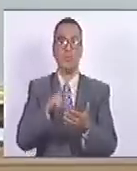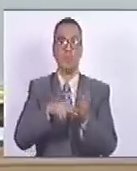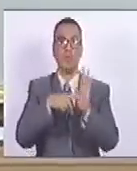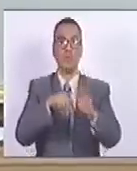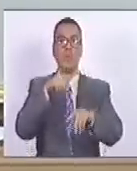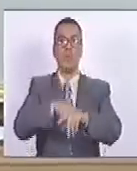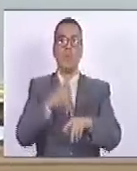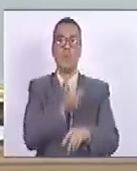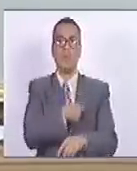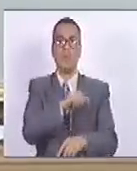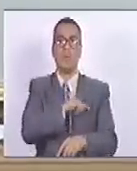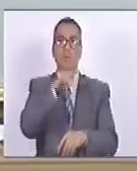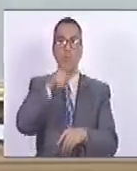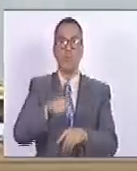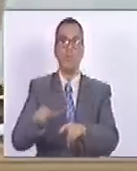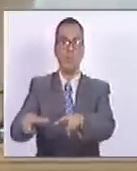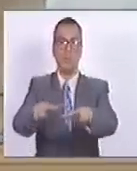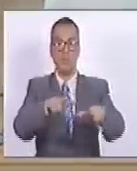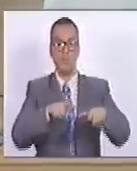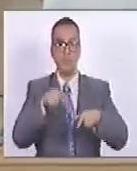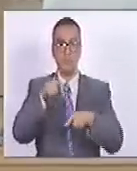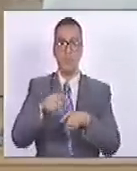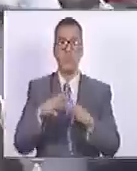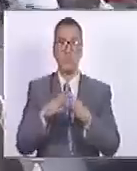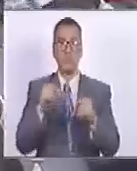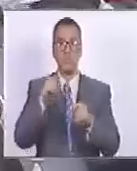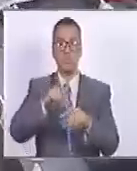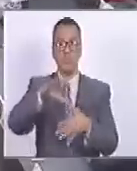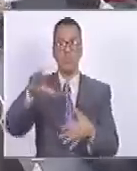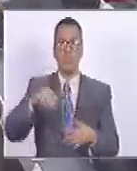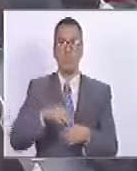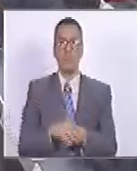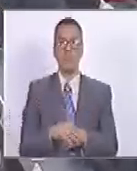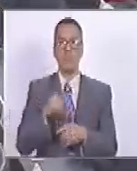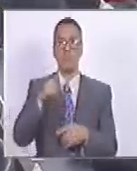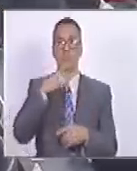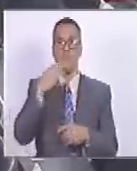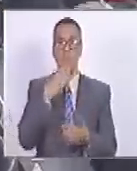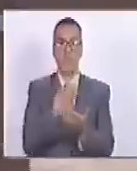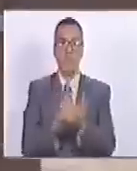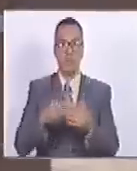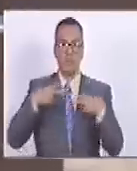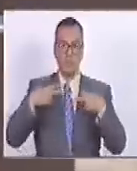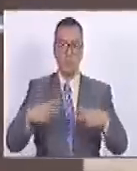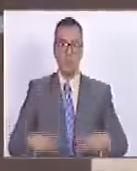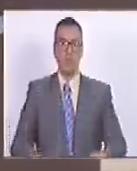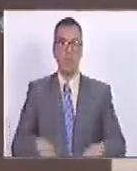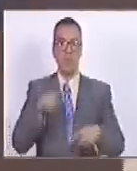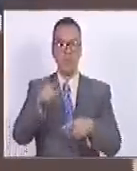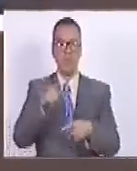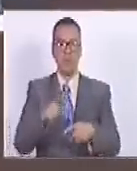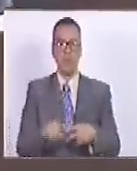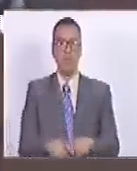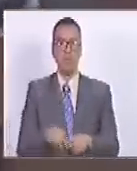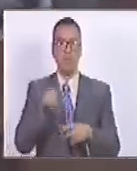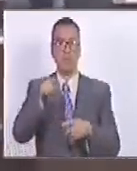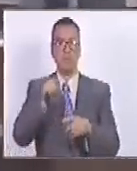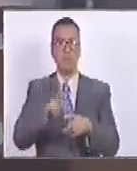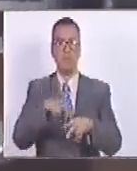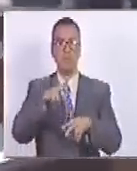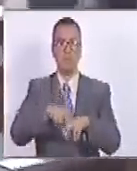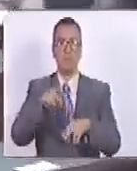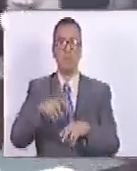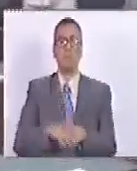del imperio español en esta tierra y en todo el continente americano. Le doy gracias a la vida, gracias a Dios, soy